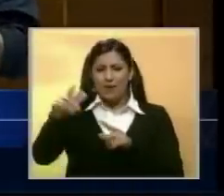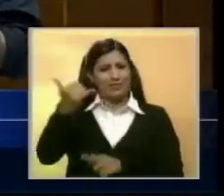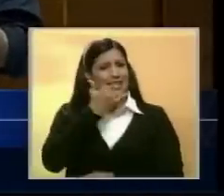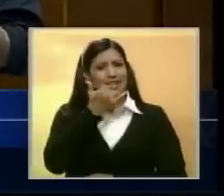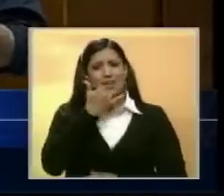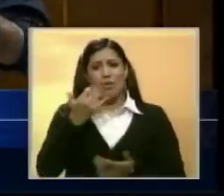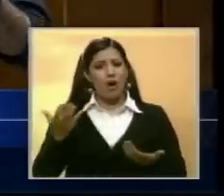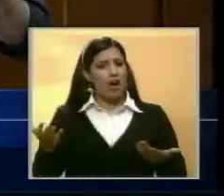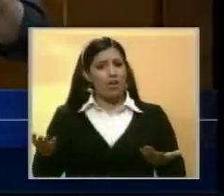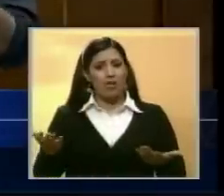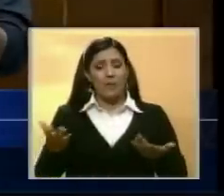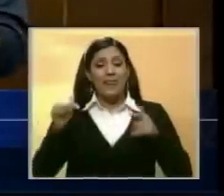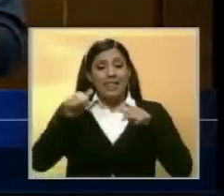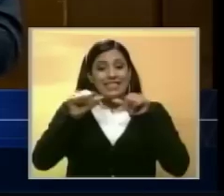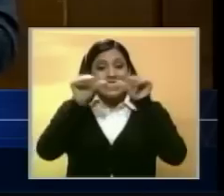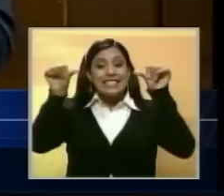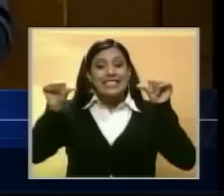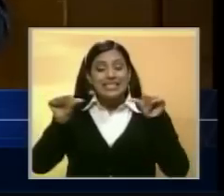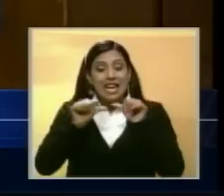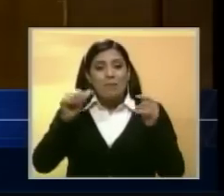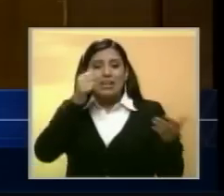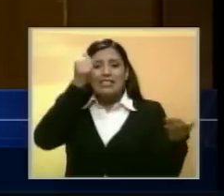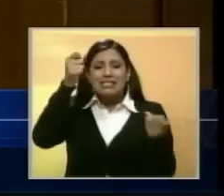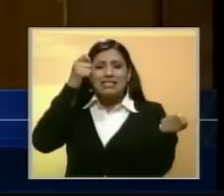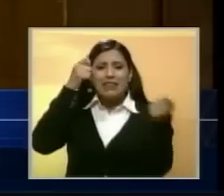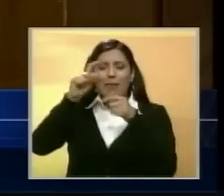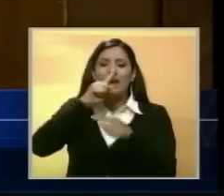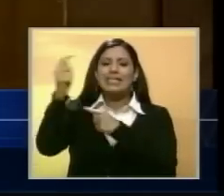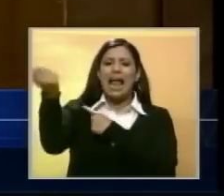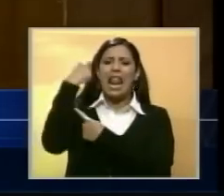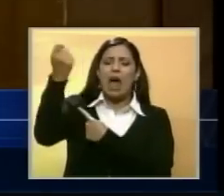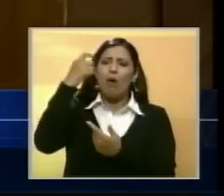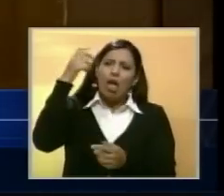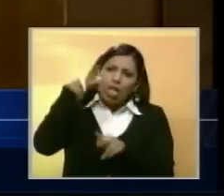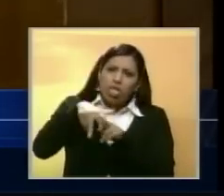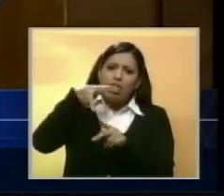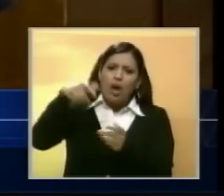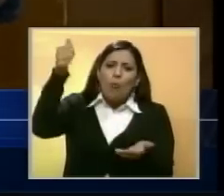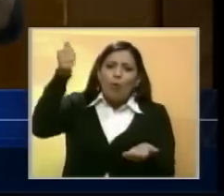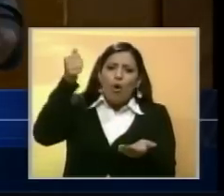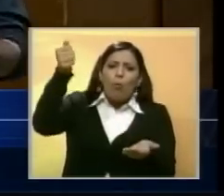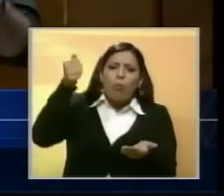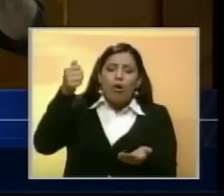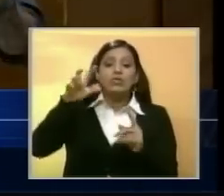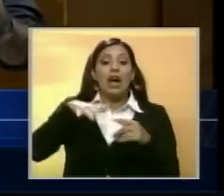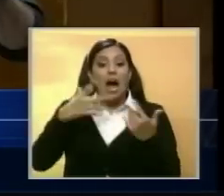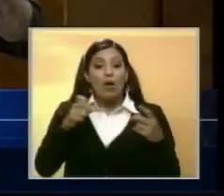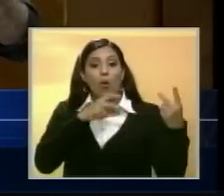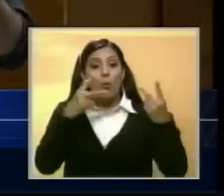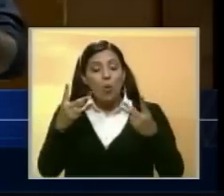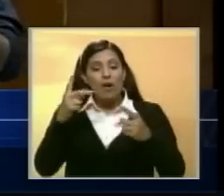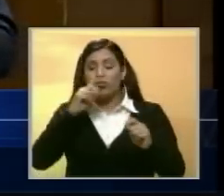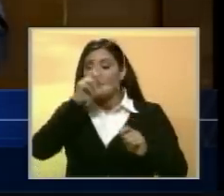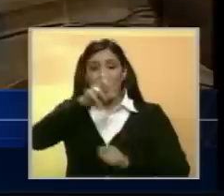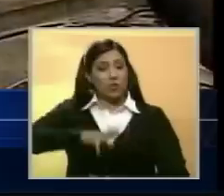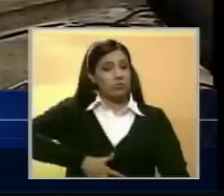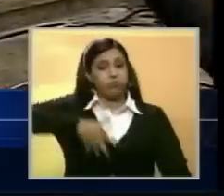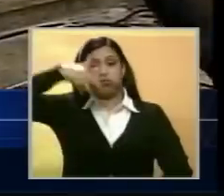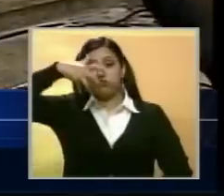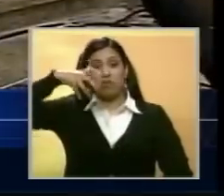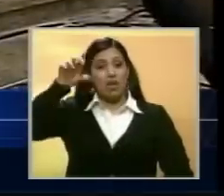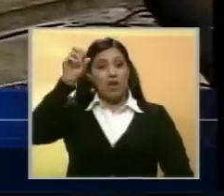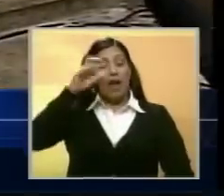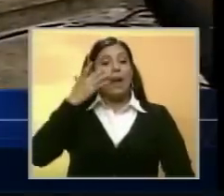equivoca. Este sistema de esclavitud va a contar con la rebelión del pueblo venezolano. En